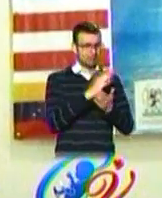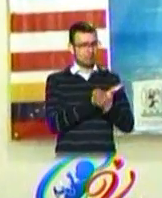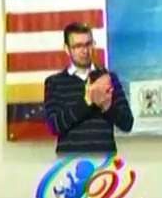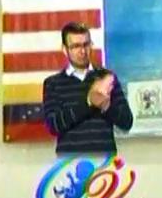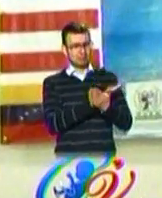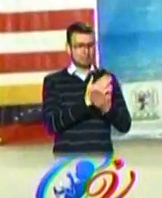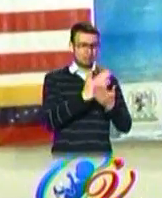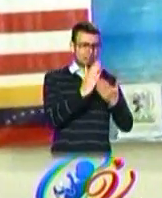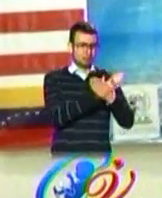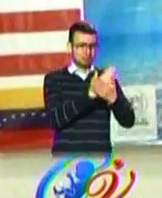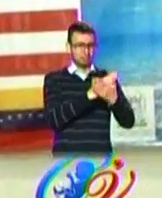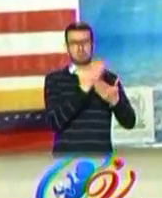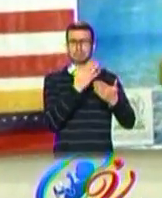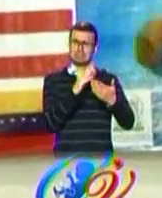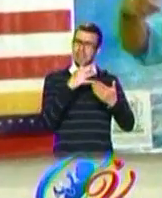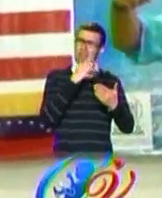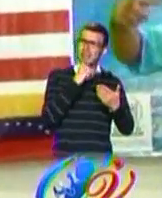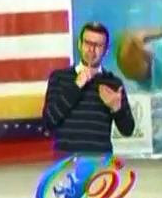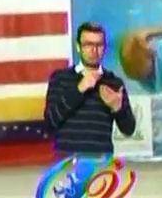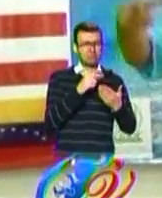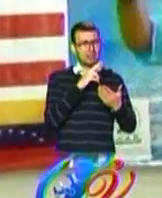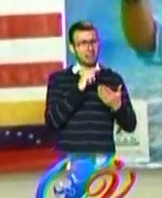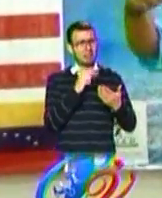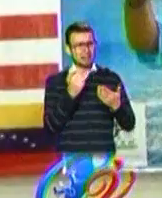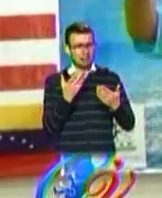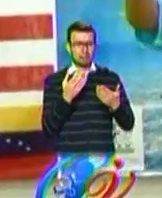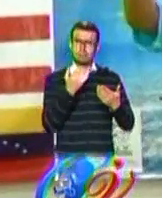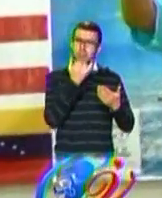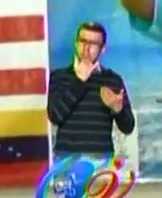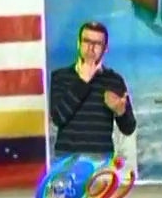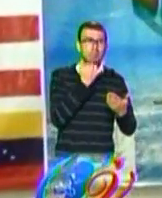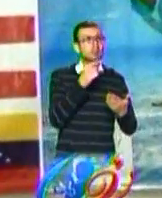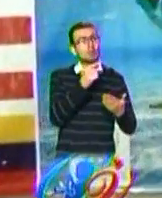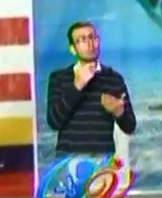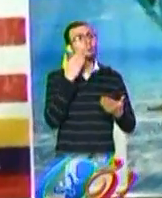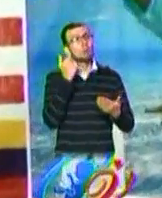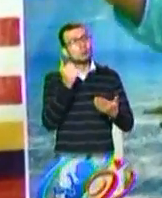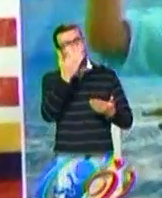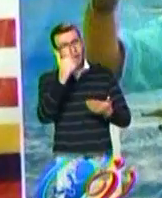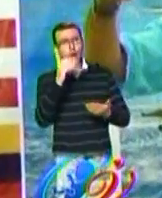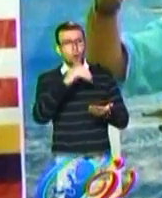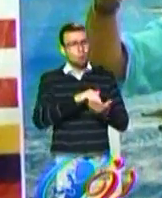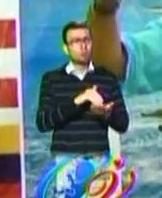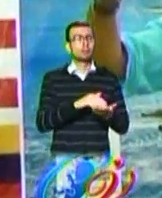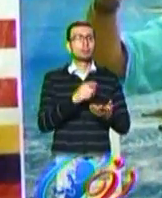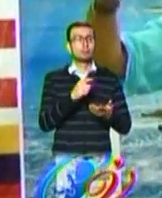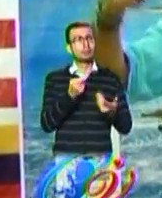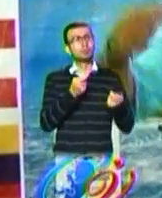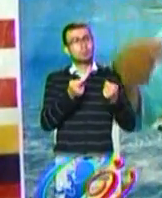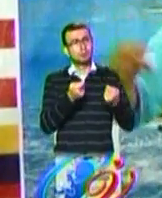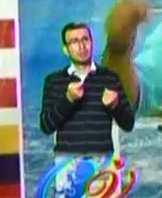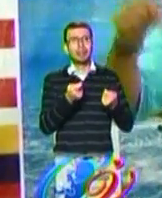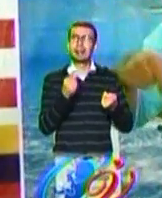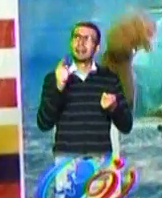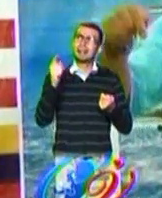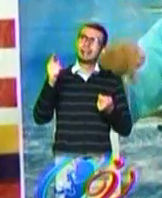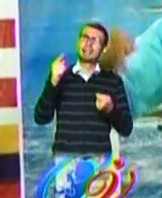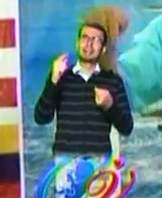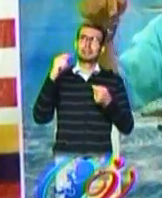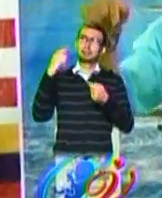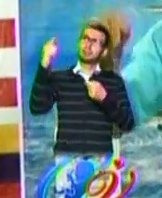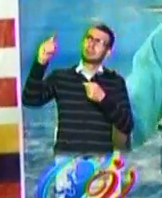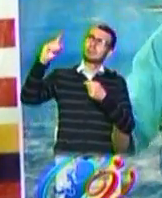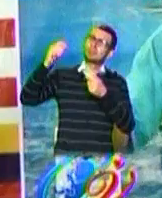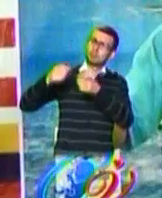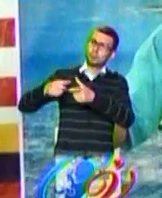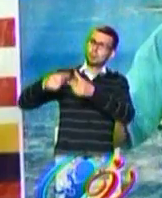en los resultados. Pues a esa torre le tuvieron que hacer una serie de protecciones porque estaba alterando